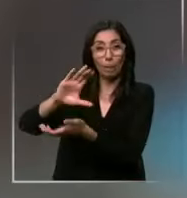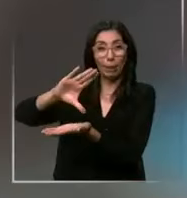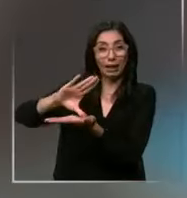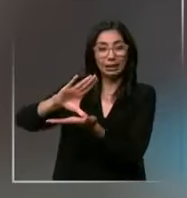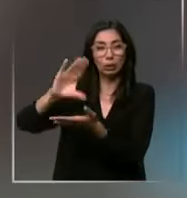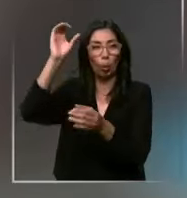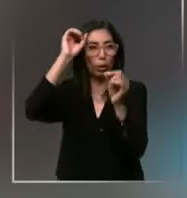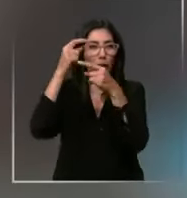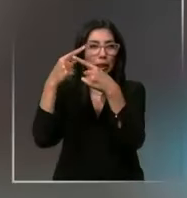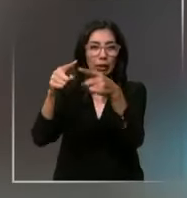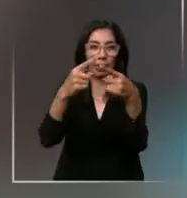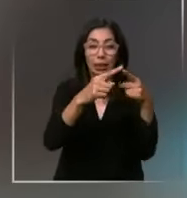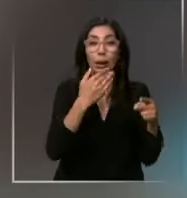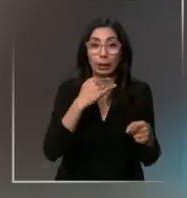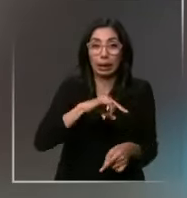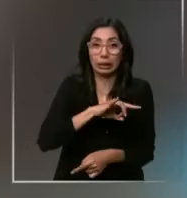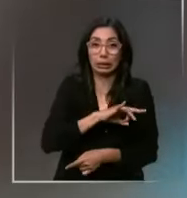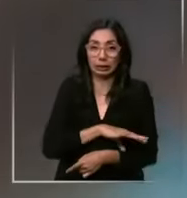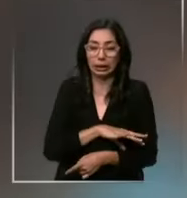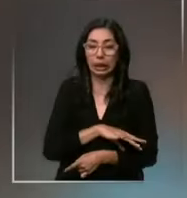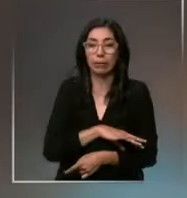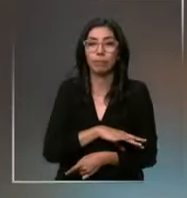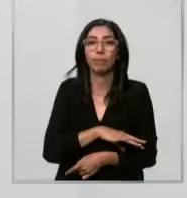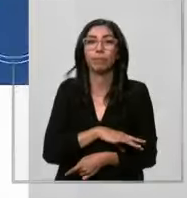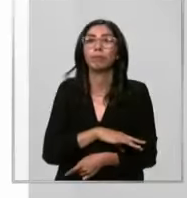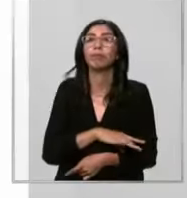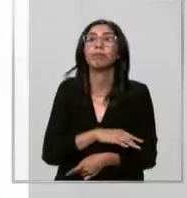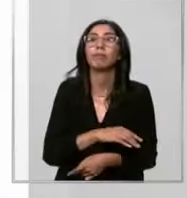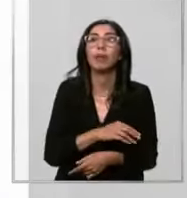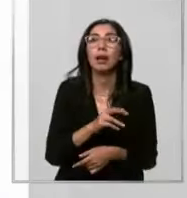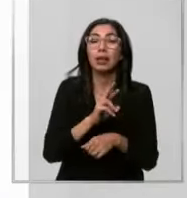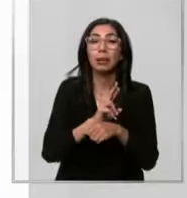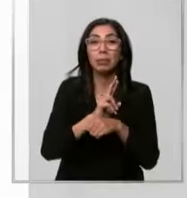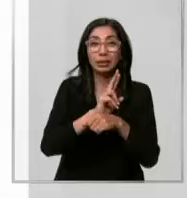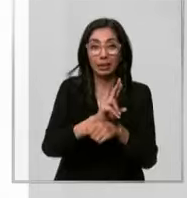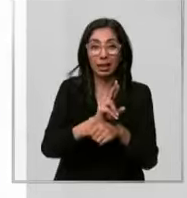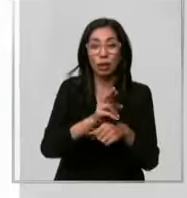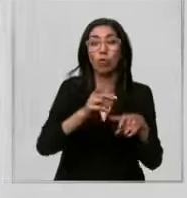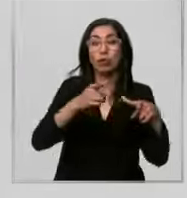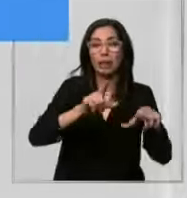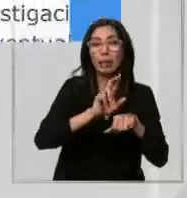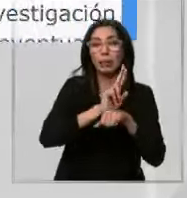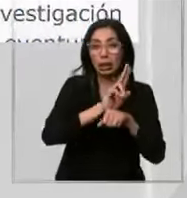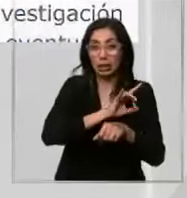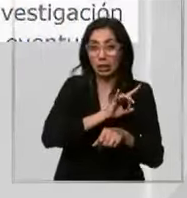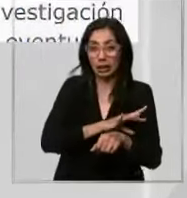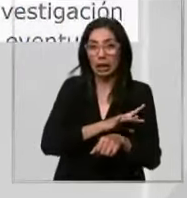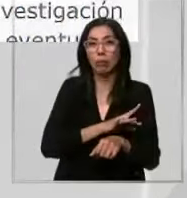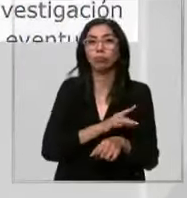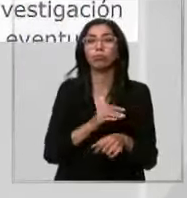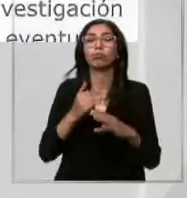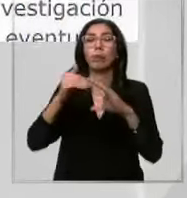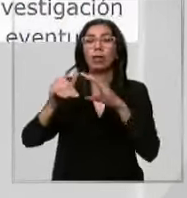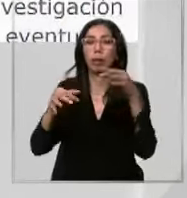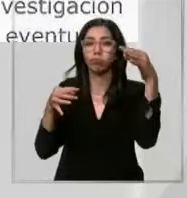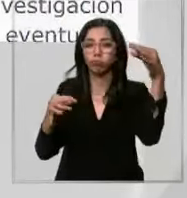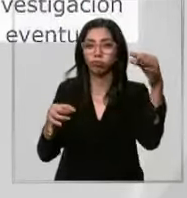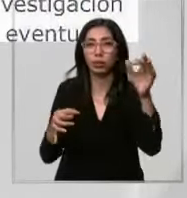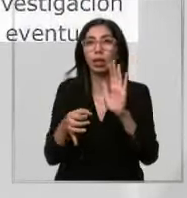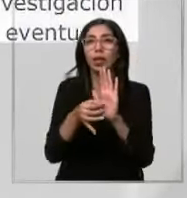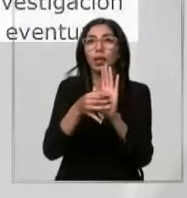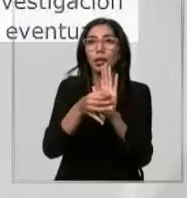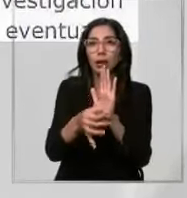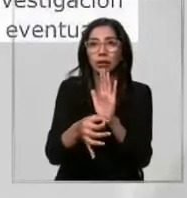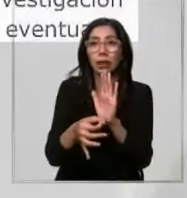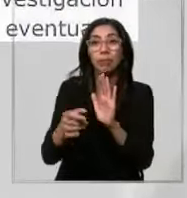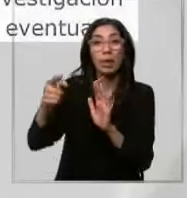también en suelo nacional cancillería emitió un comunicado en el que explica lo siguiente compete las instancias judiciales